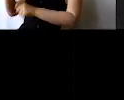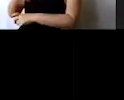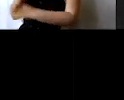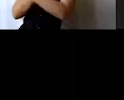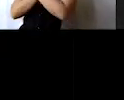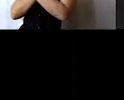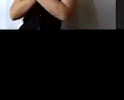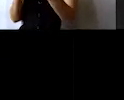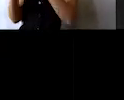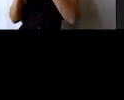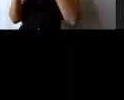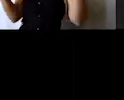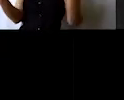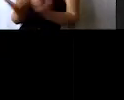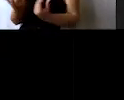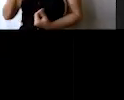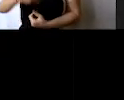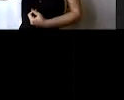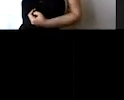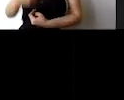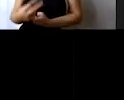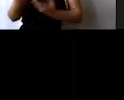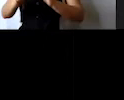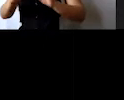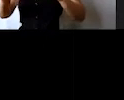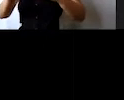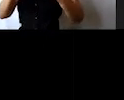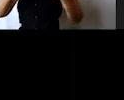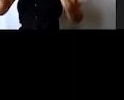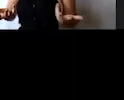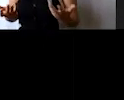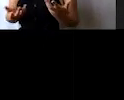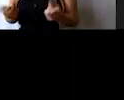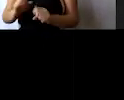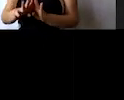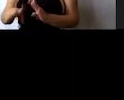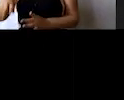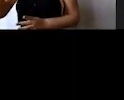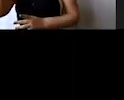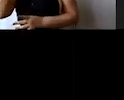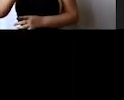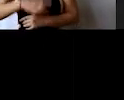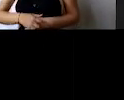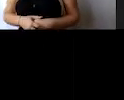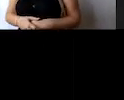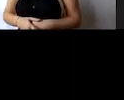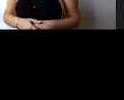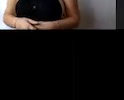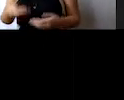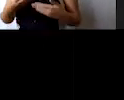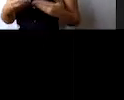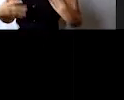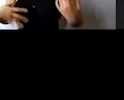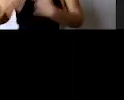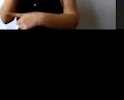todo el mundo y por supuesto para nuestro país han sido pues devastadores. Y es en este contexto